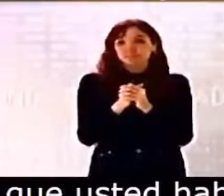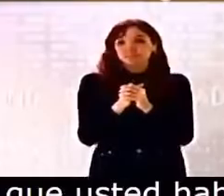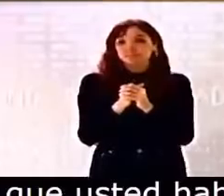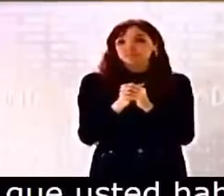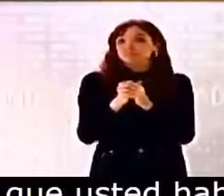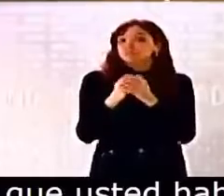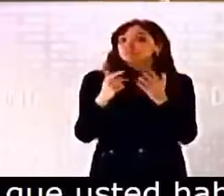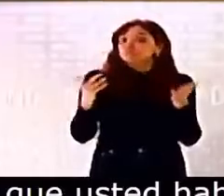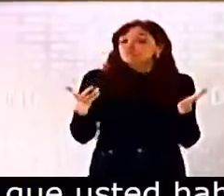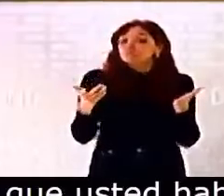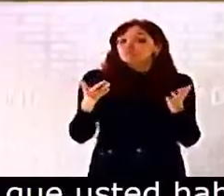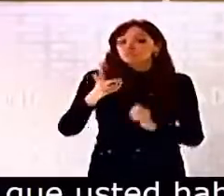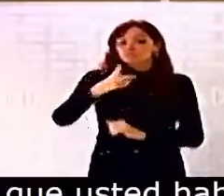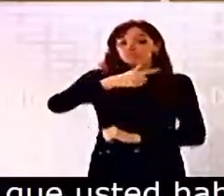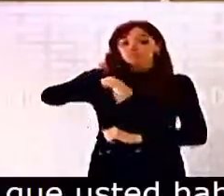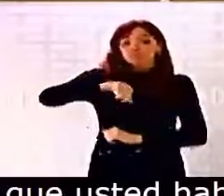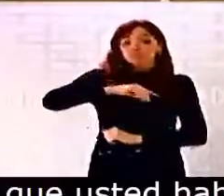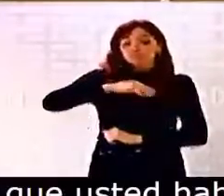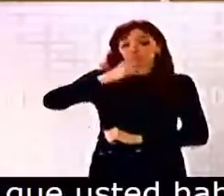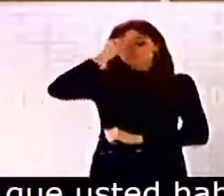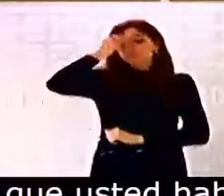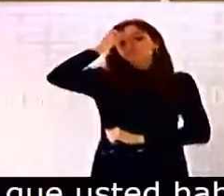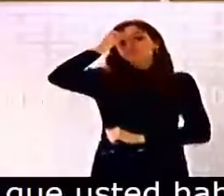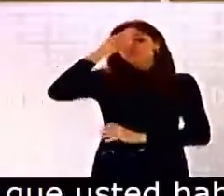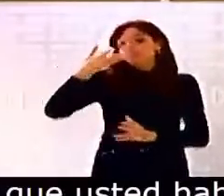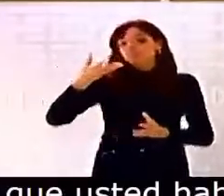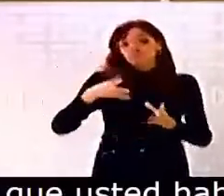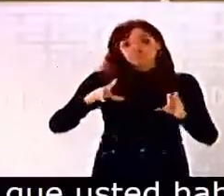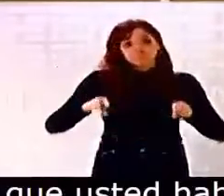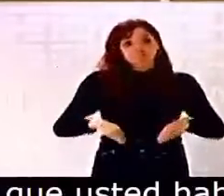Y lo entendemos subsumido